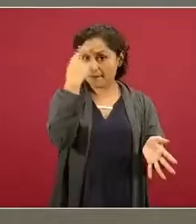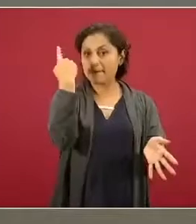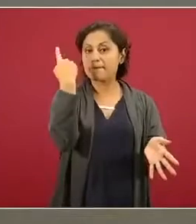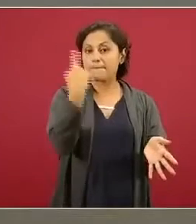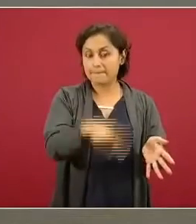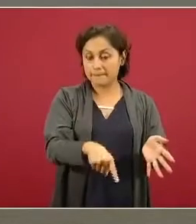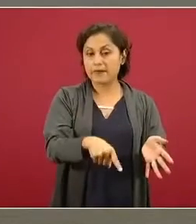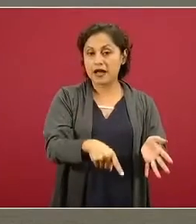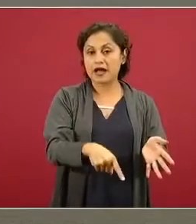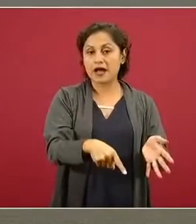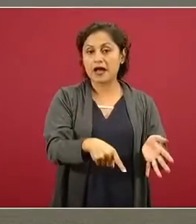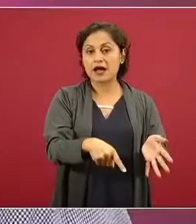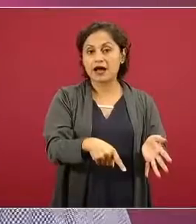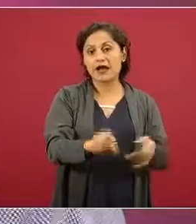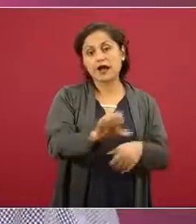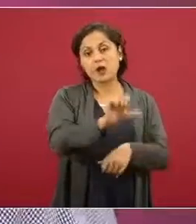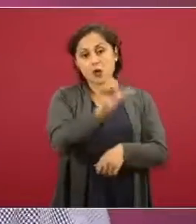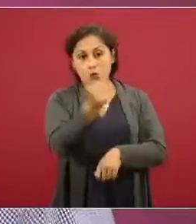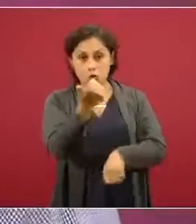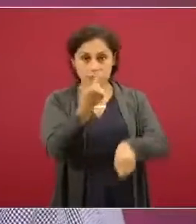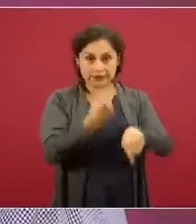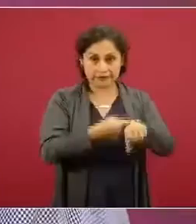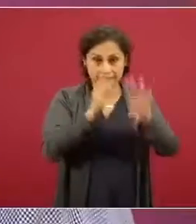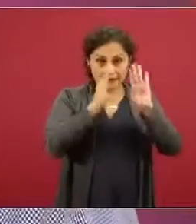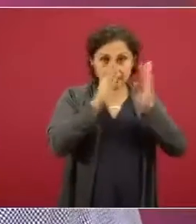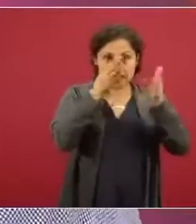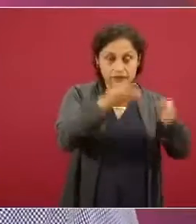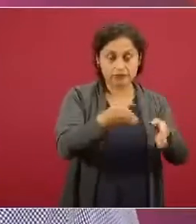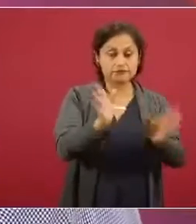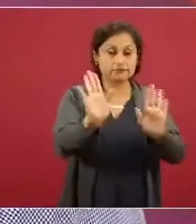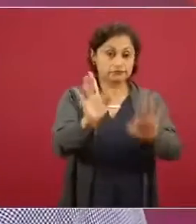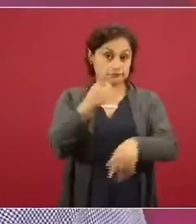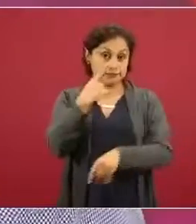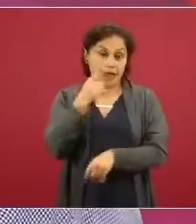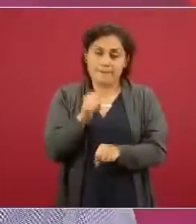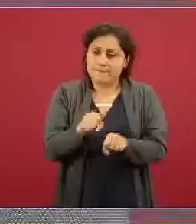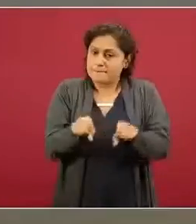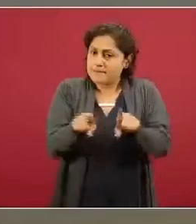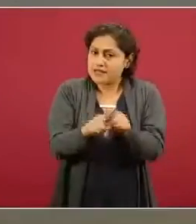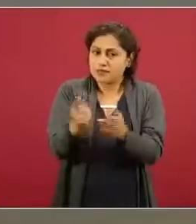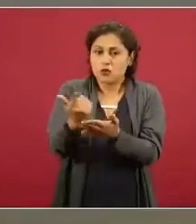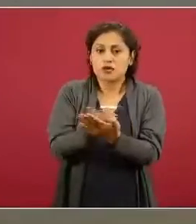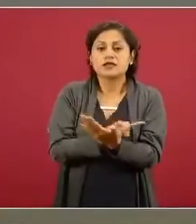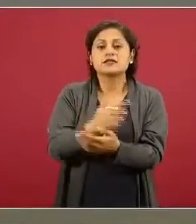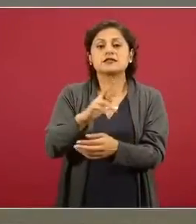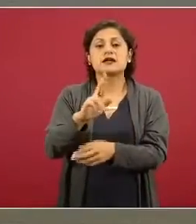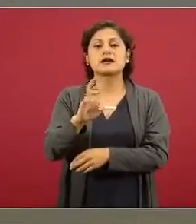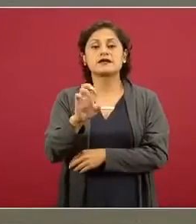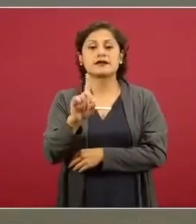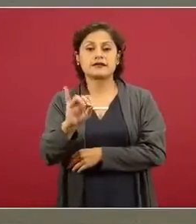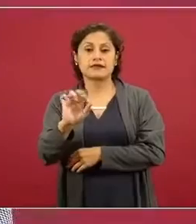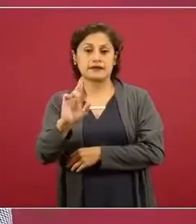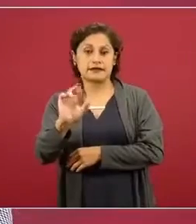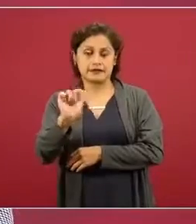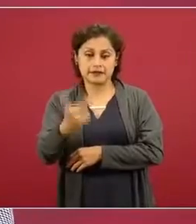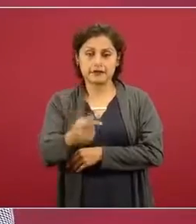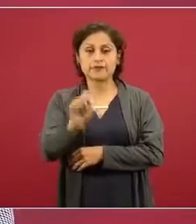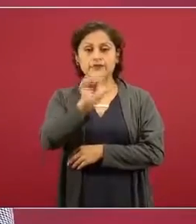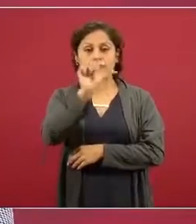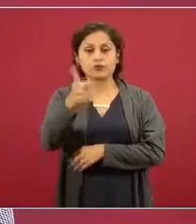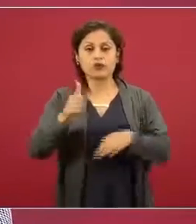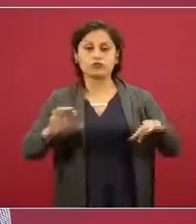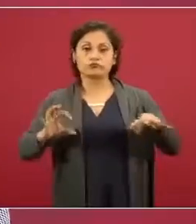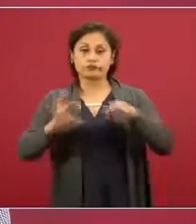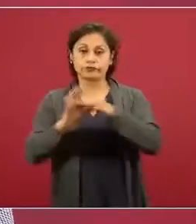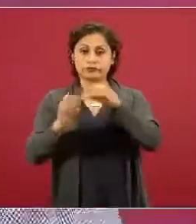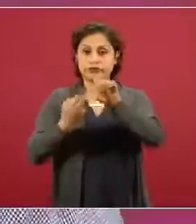de enfermedades? Y tenemos el mismo sistema, la red Irak y la cooperación es federal y estatal,